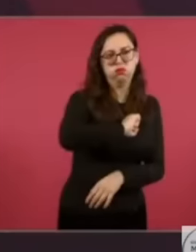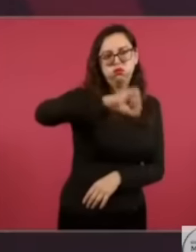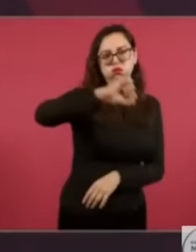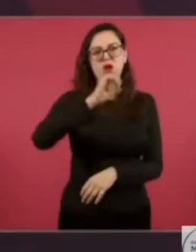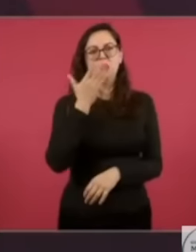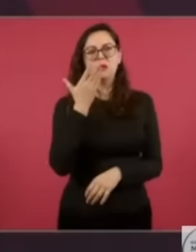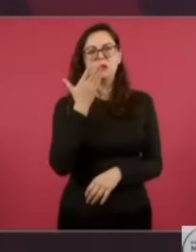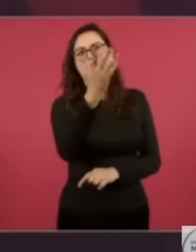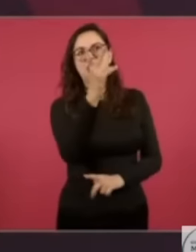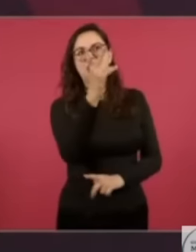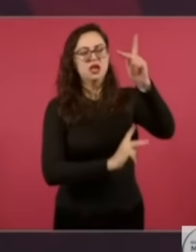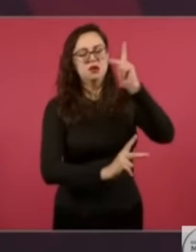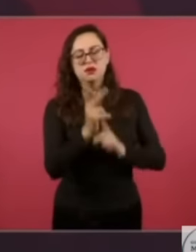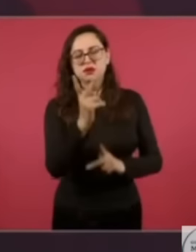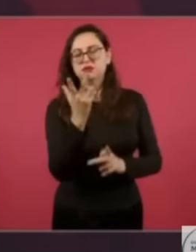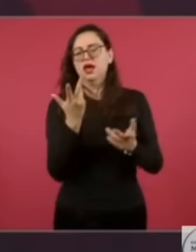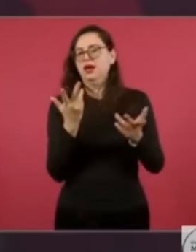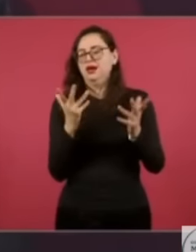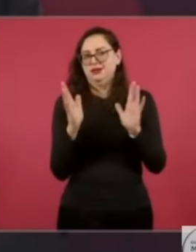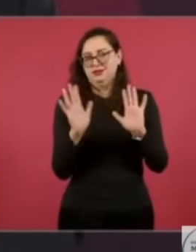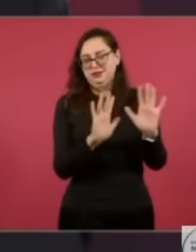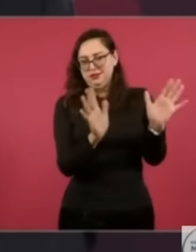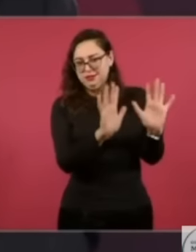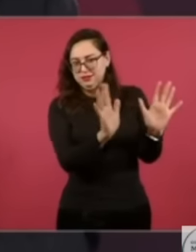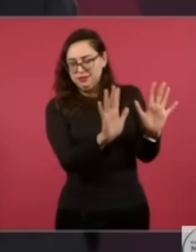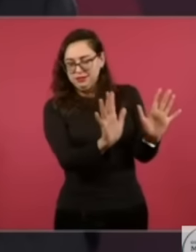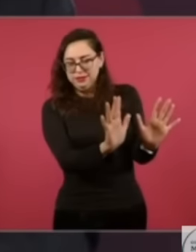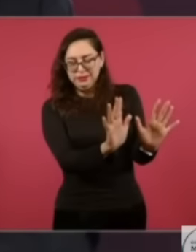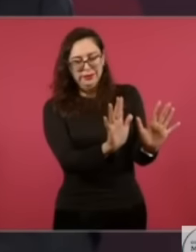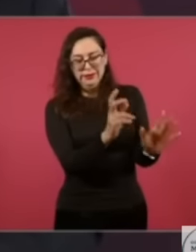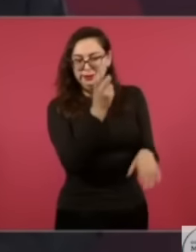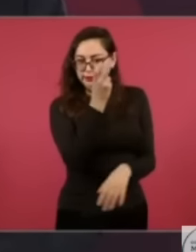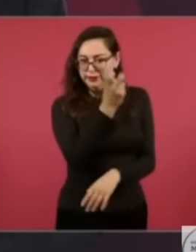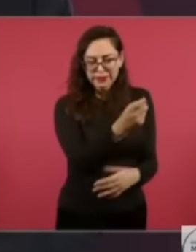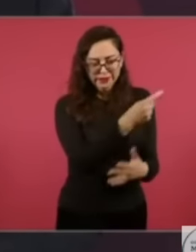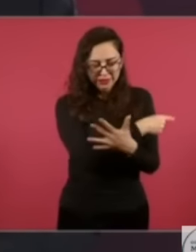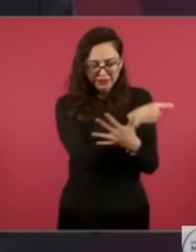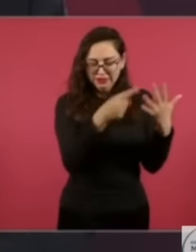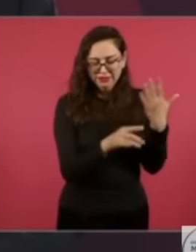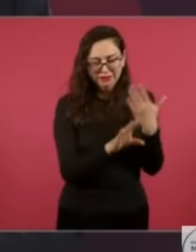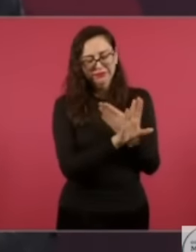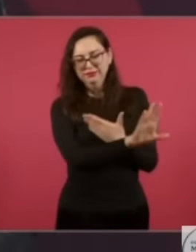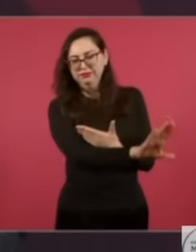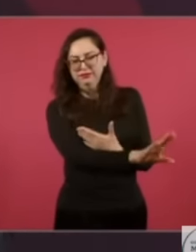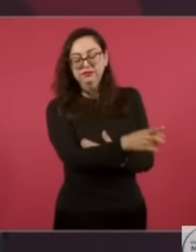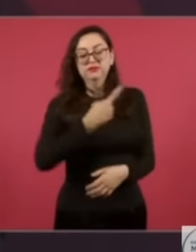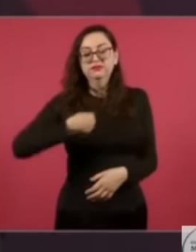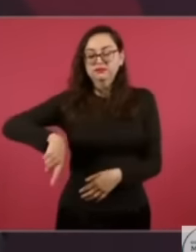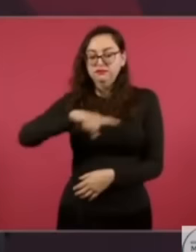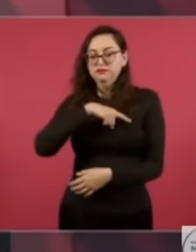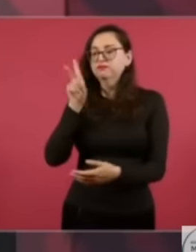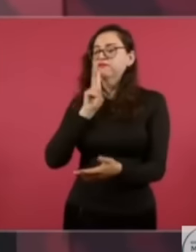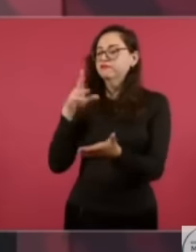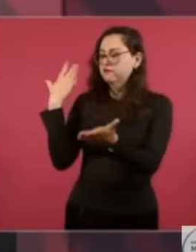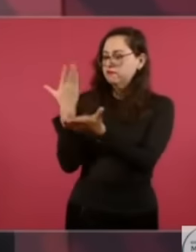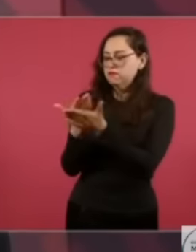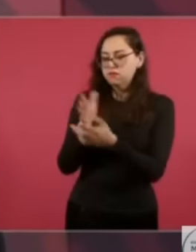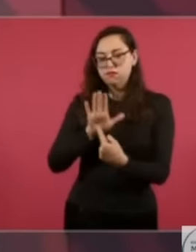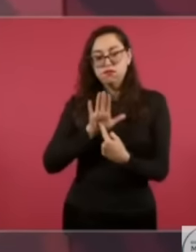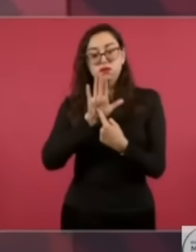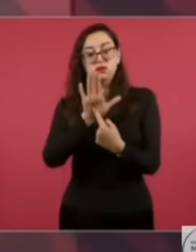El modelo nuestro ha demostrado que sin corrupción y con